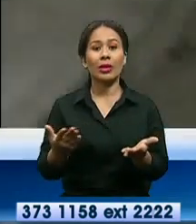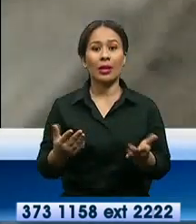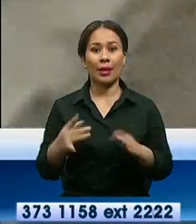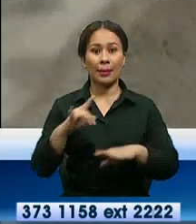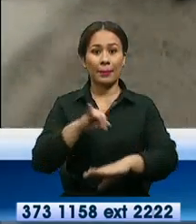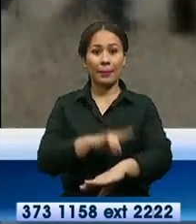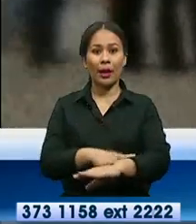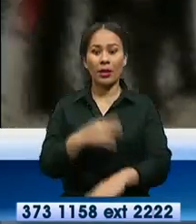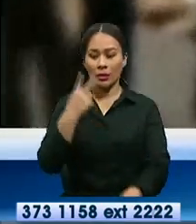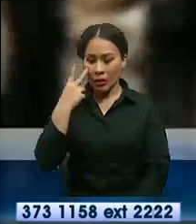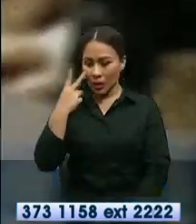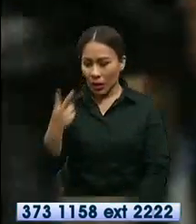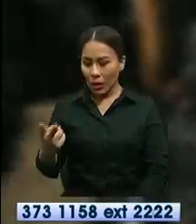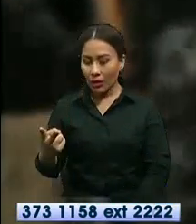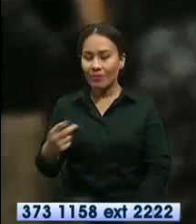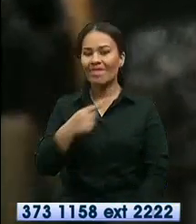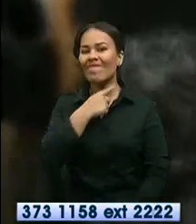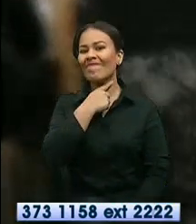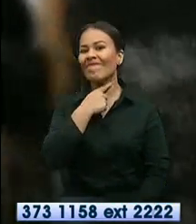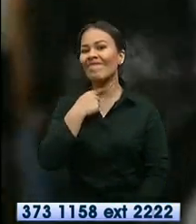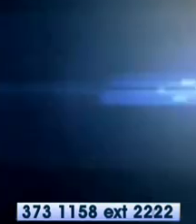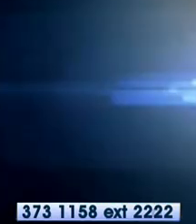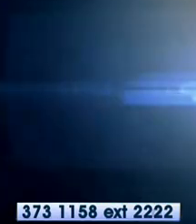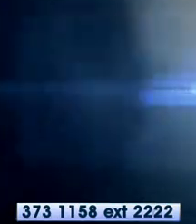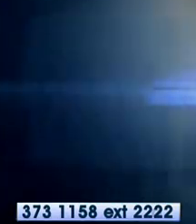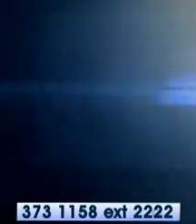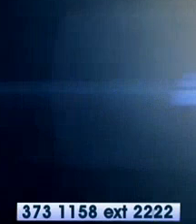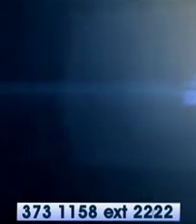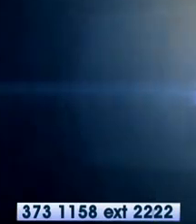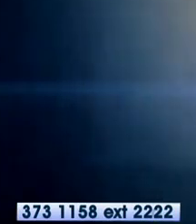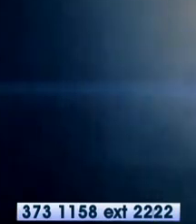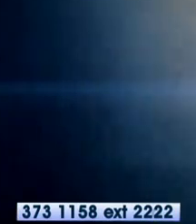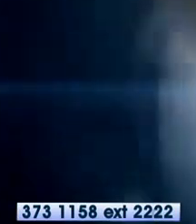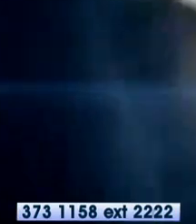yugular. Informó Julio César Saona.